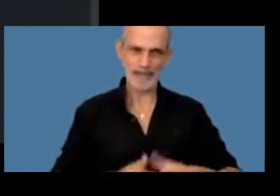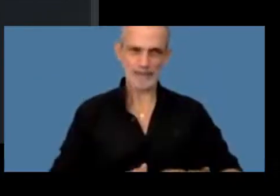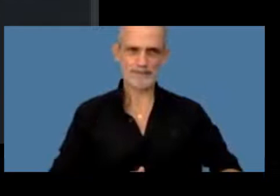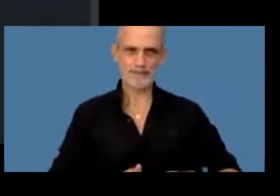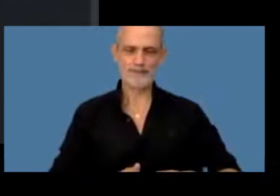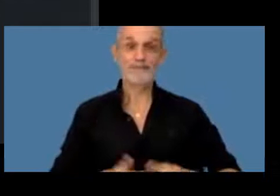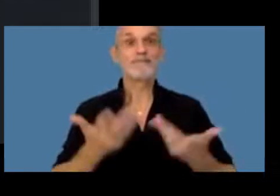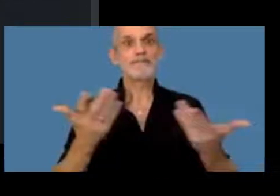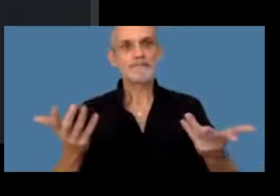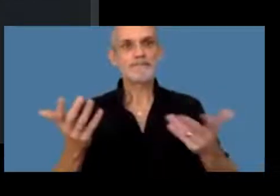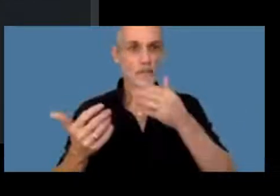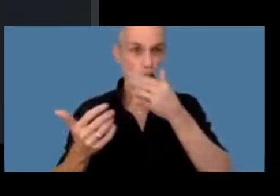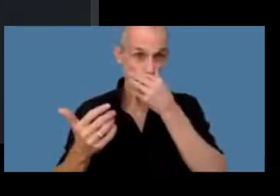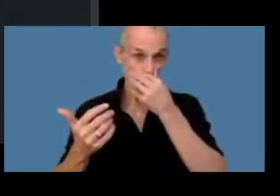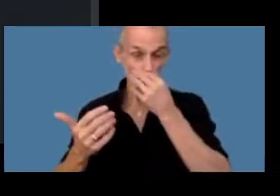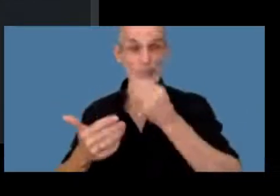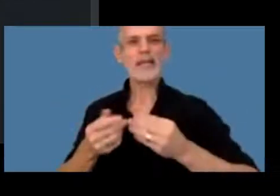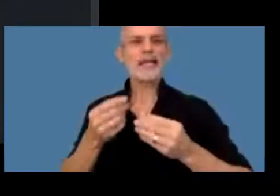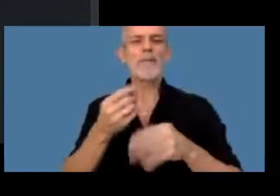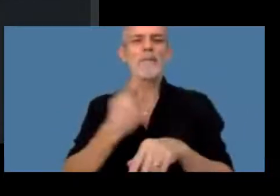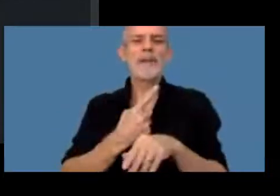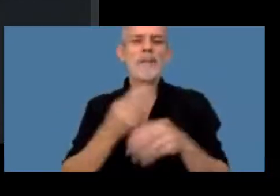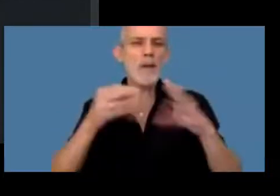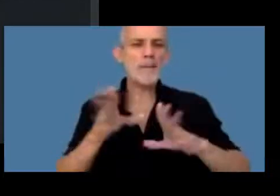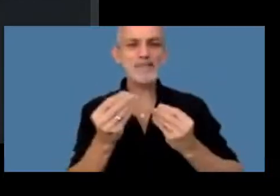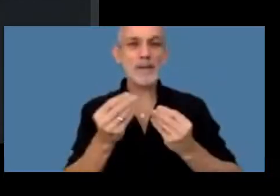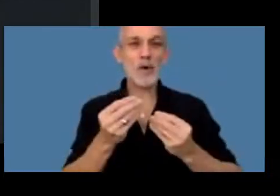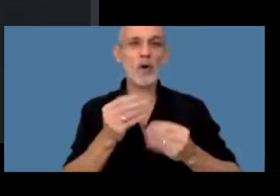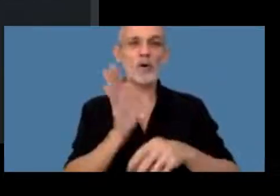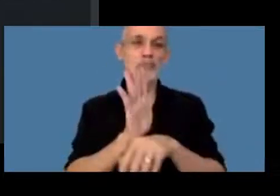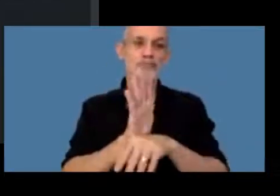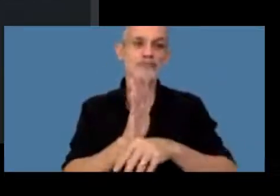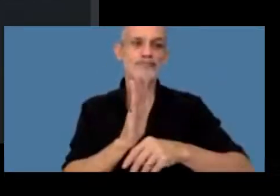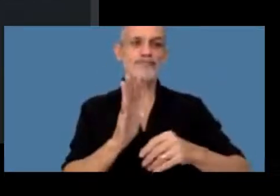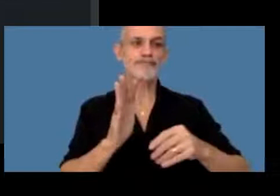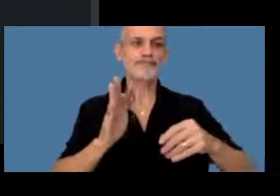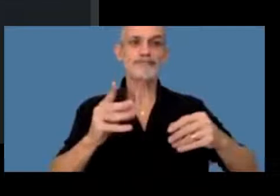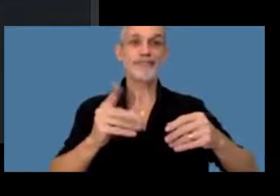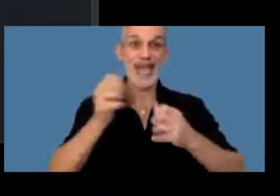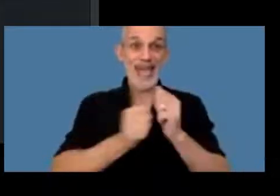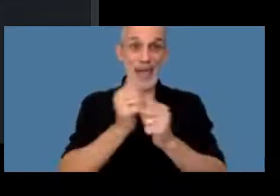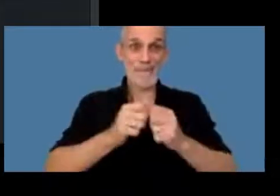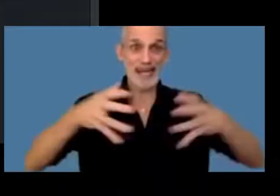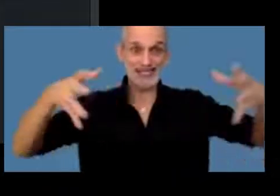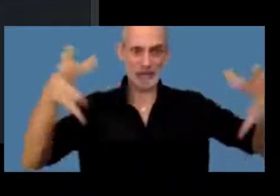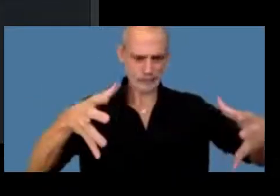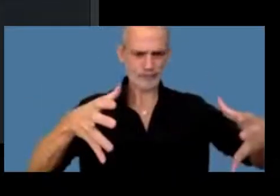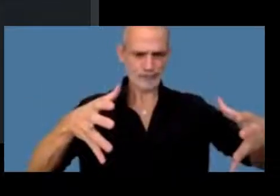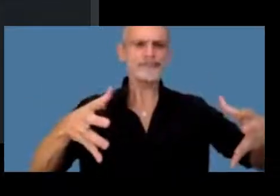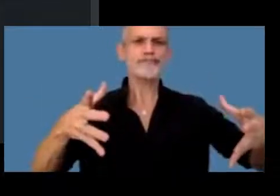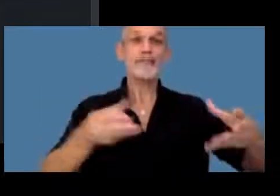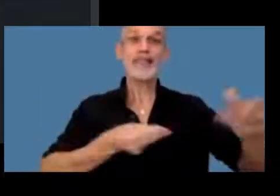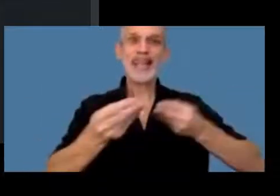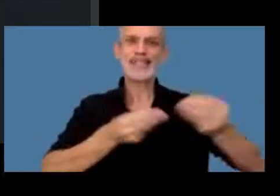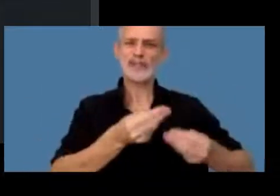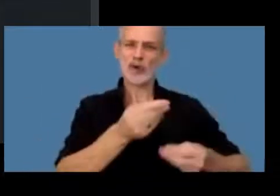Entonces, empezando, agarrando la torta, digamos, que es la empresa, y tomando al tesorero,